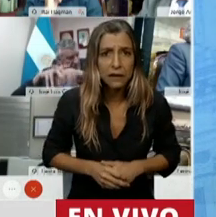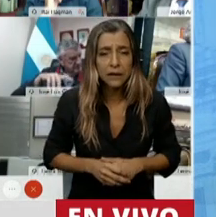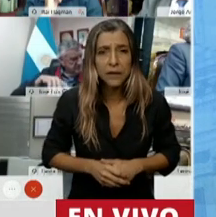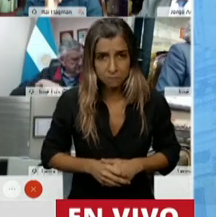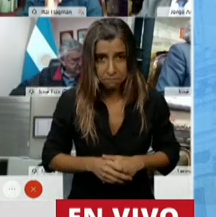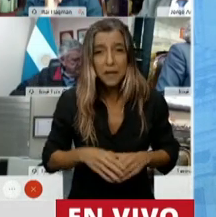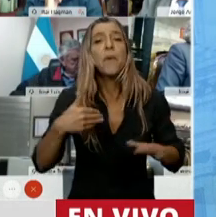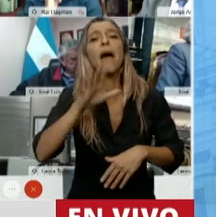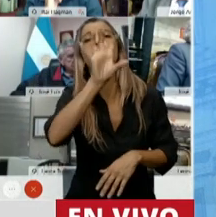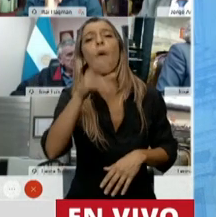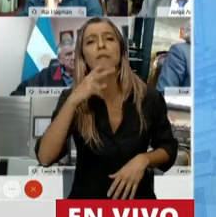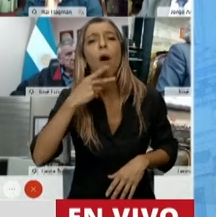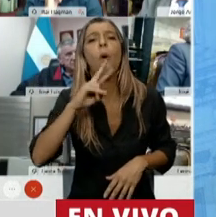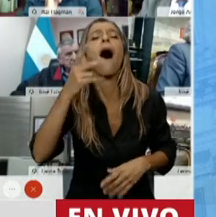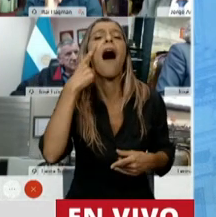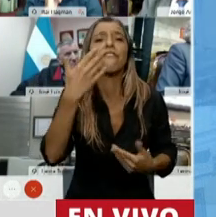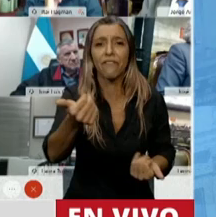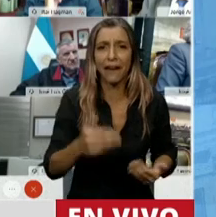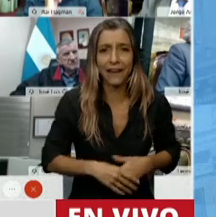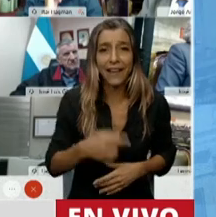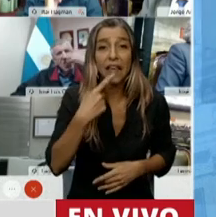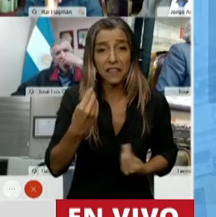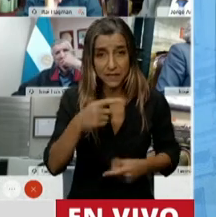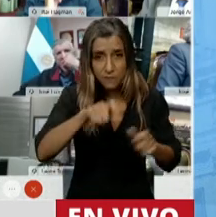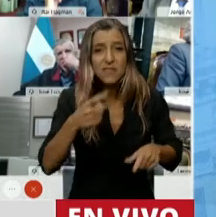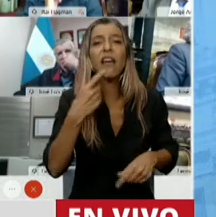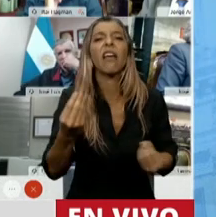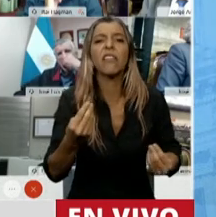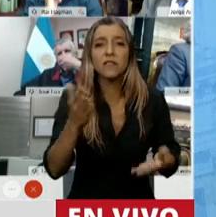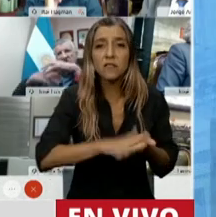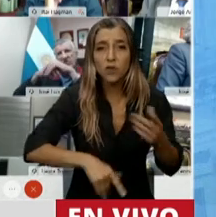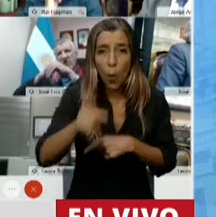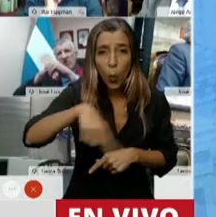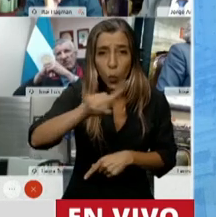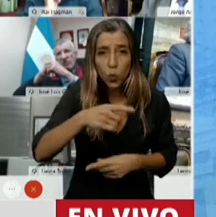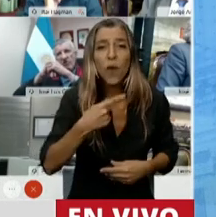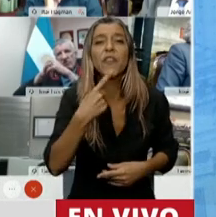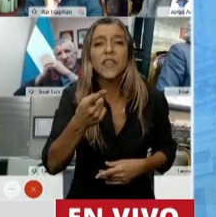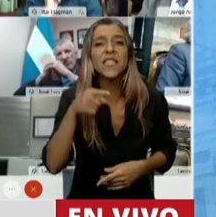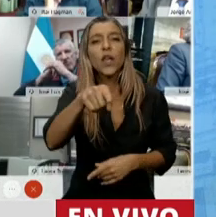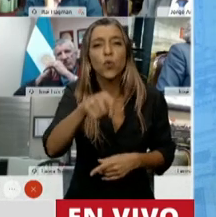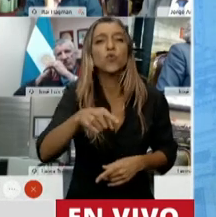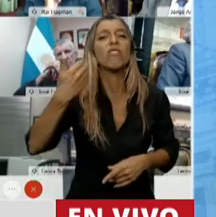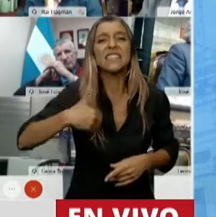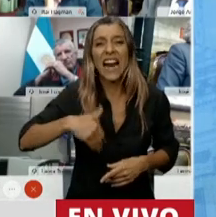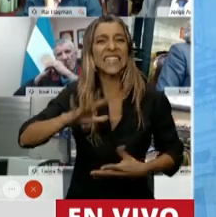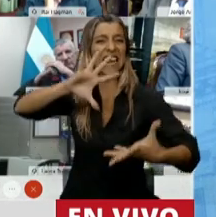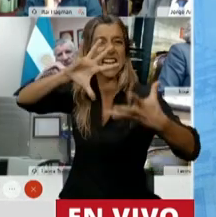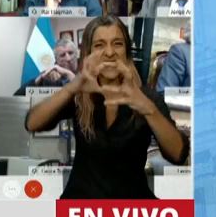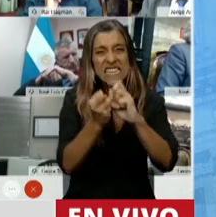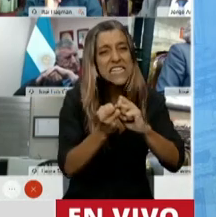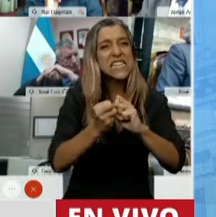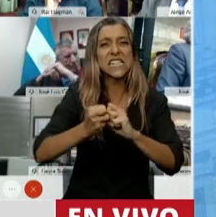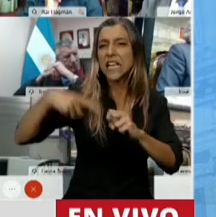Juan. ¿Sabe qué dice la gente de ustedes? Que son destructores seriales de la Argentina, señor